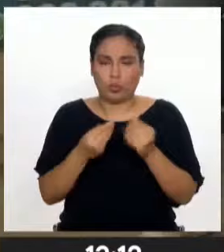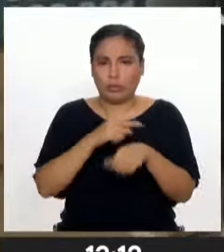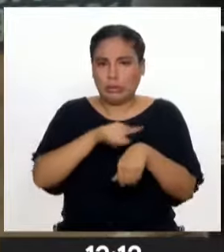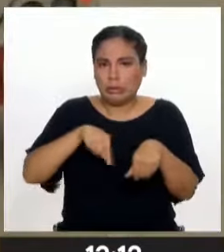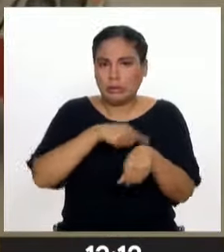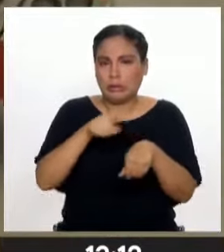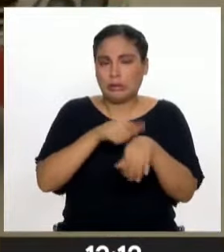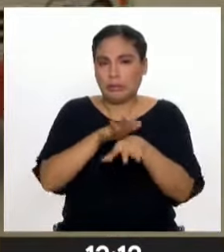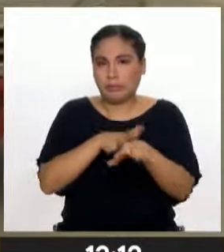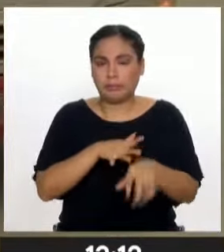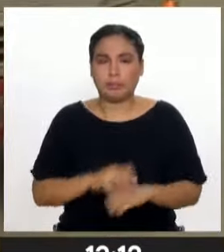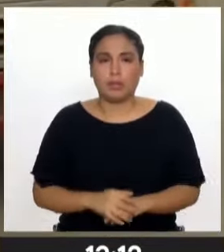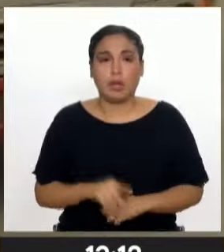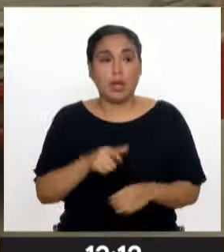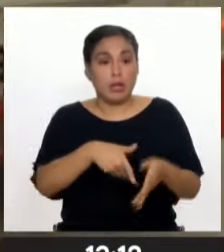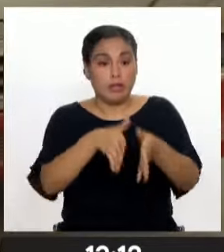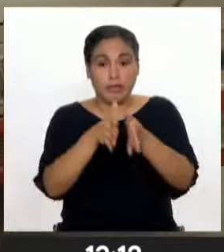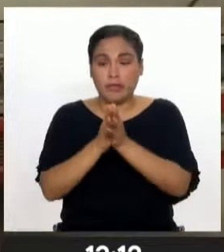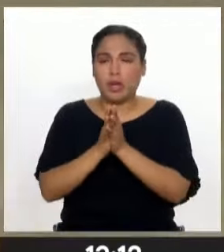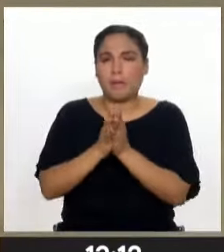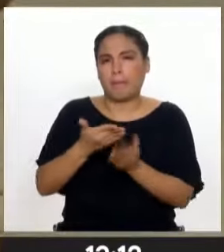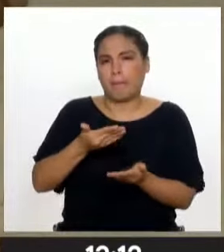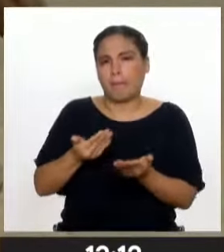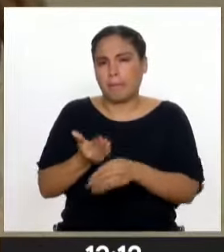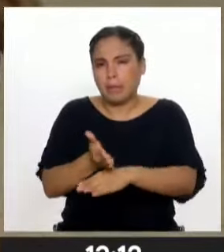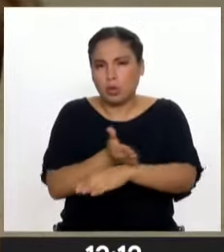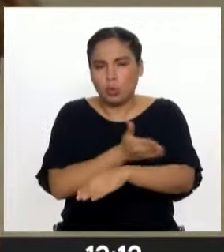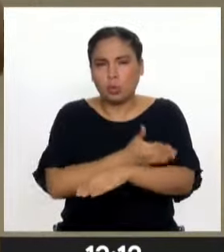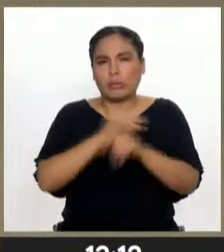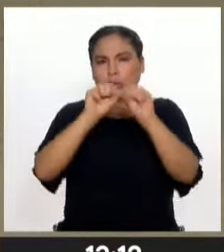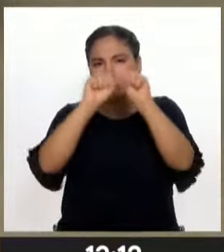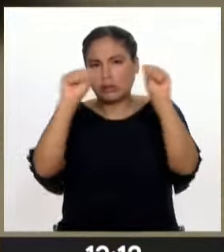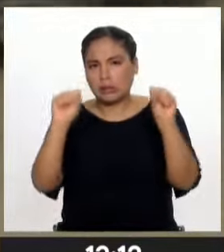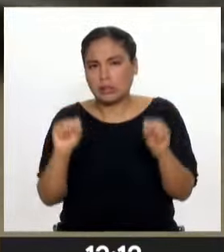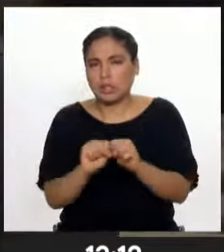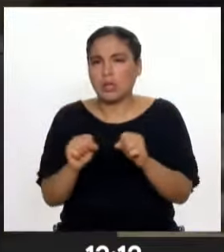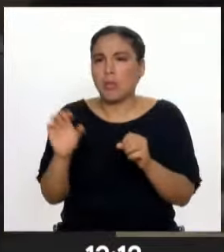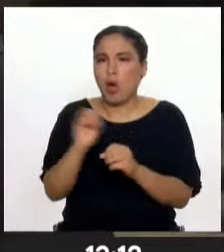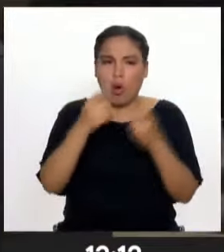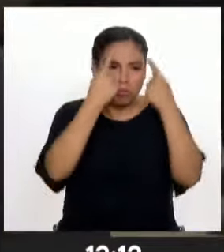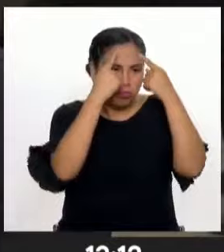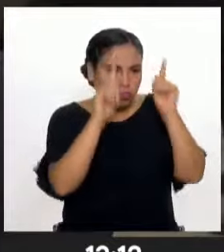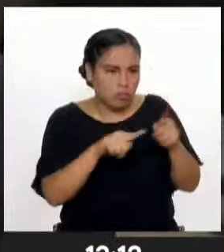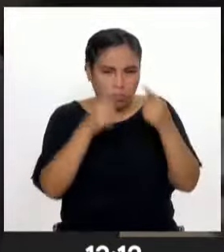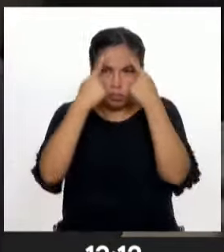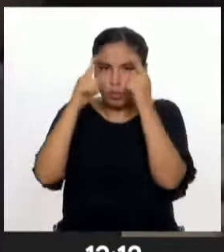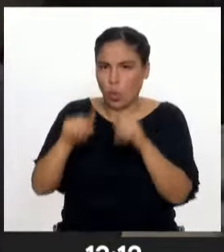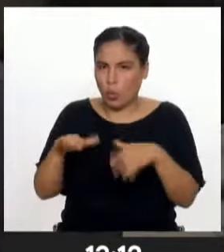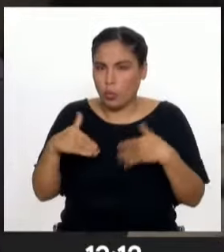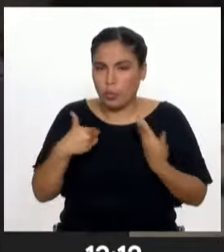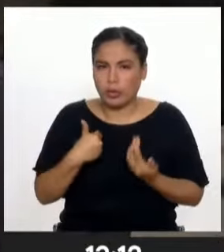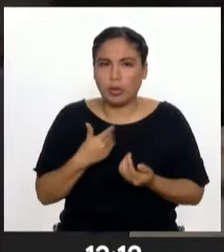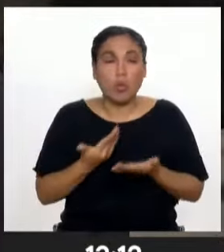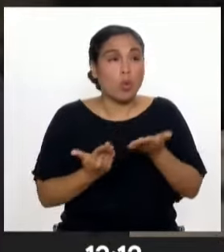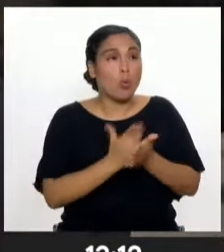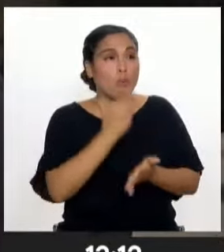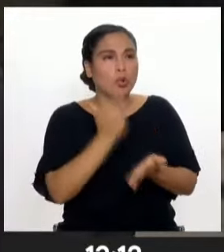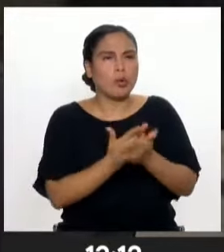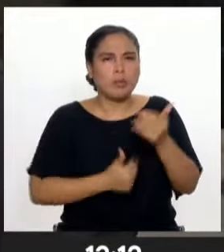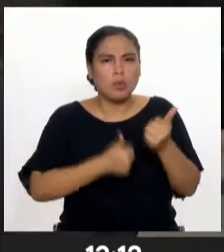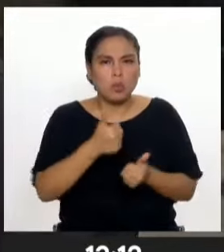todo caso que se mejore el sistema de transporte o se llegue a un consenso. ¿Cuál es el problema exactamente? Bueno, el